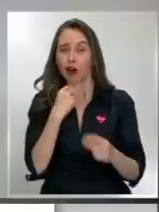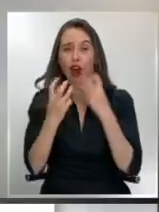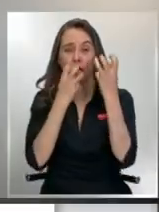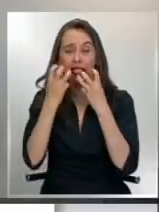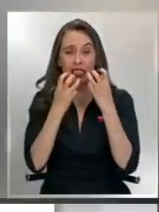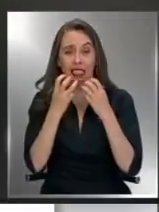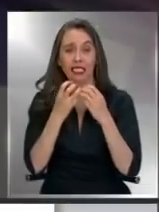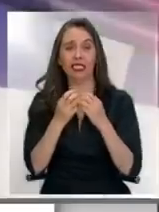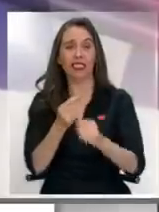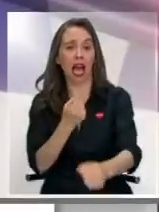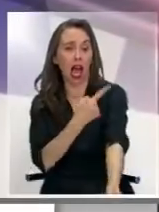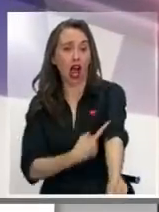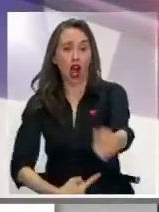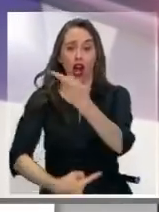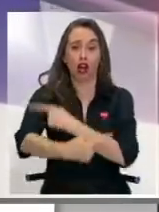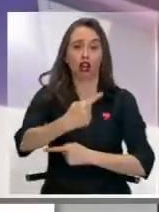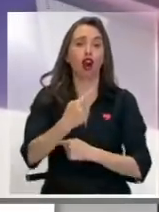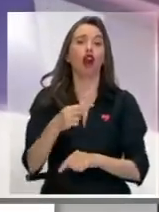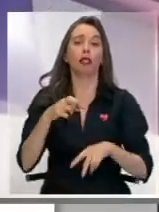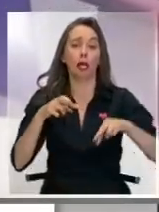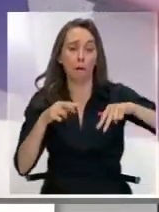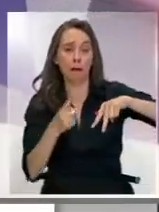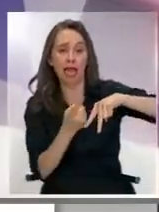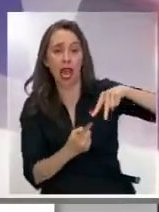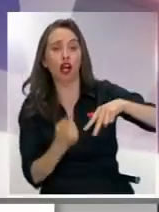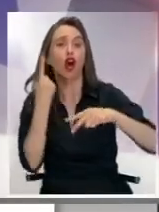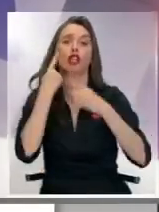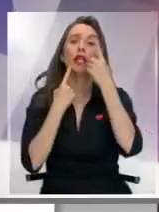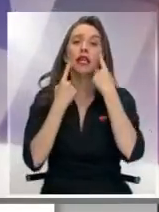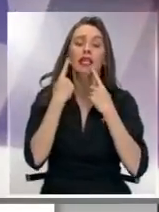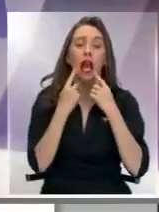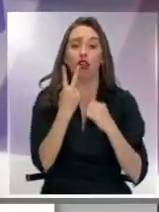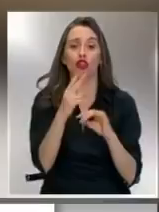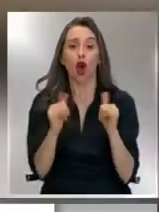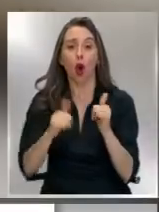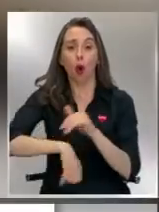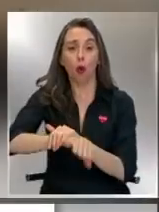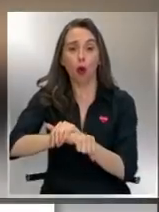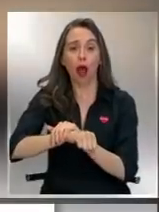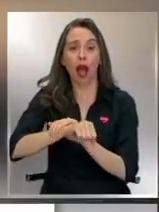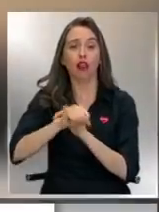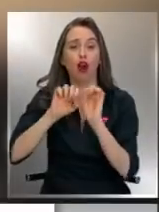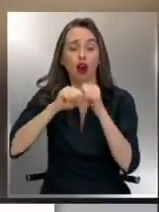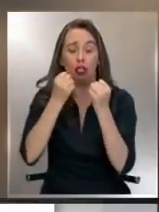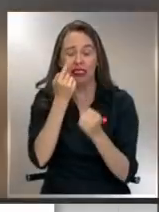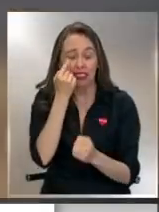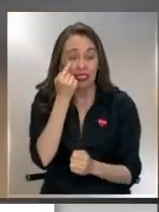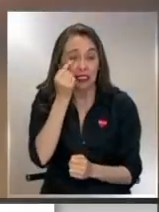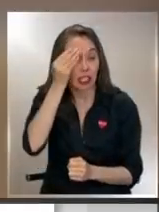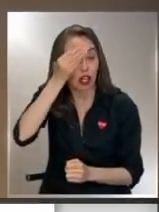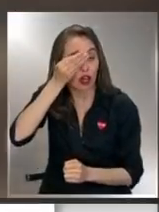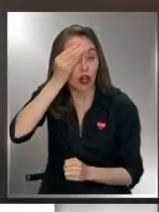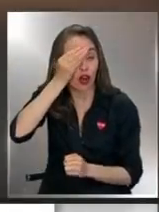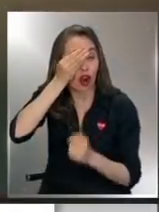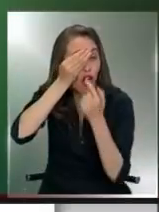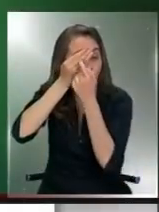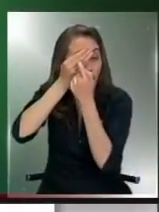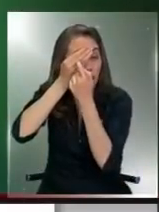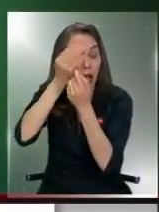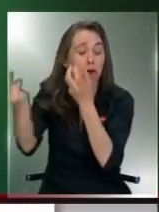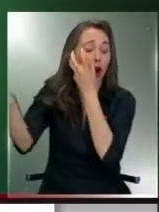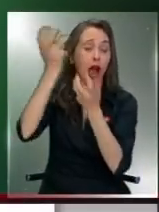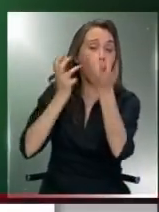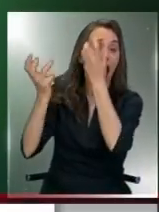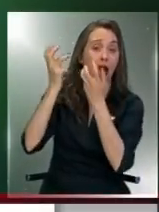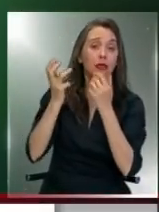Cortes en brazos, piernas y en la cara, además de dos jugadores con lesiones de córnea, fueron parte del resultado del ataque. Agarró